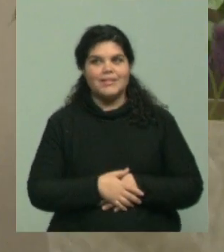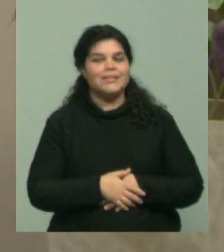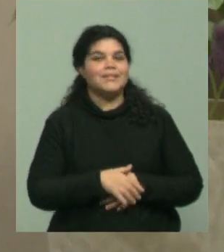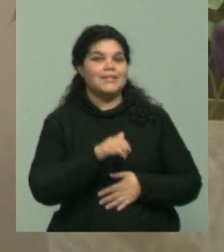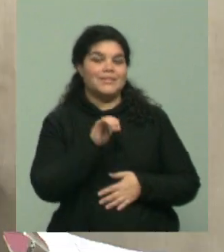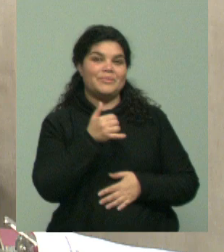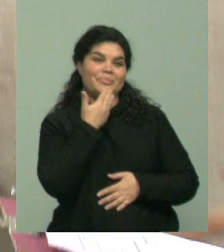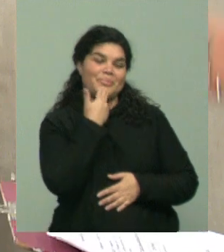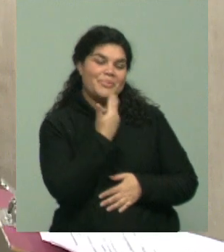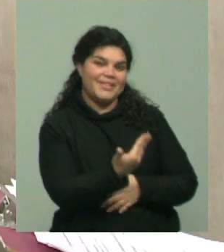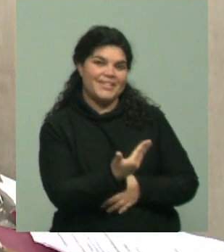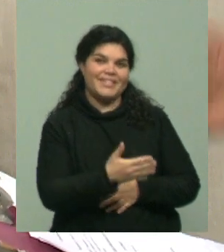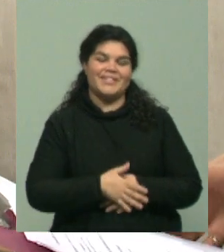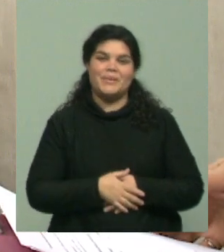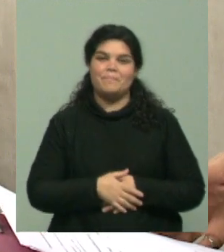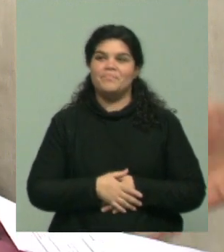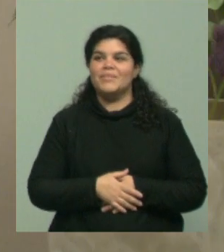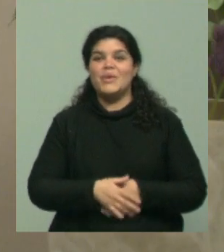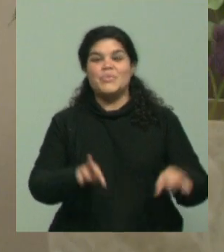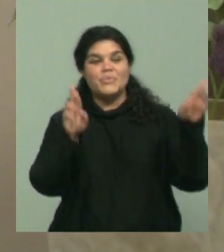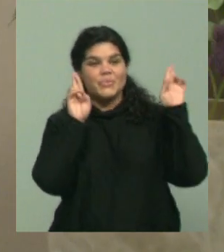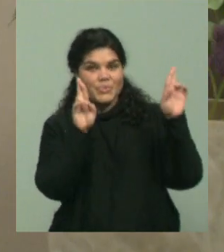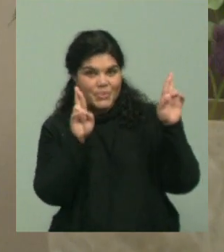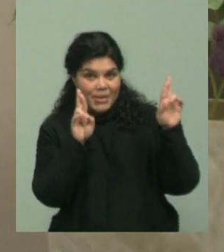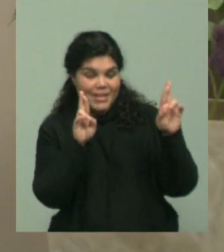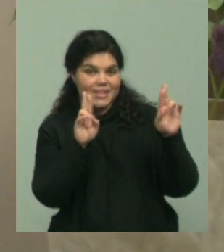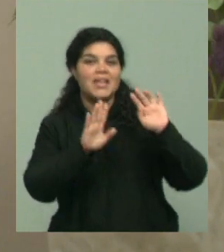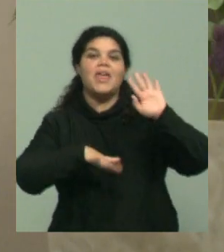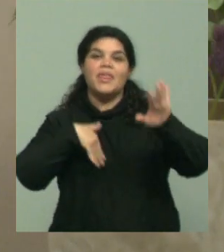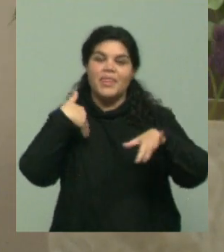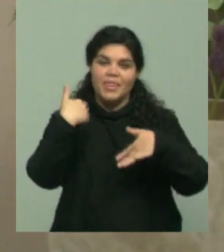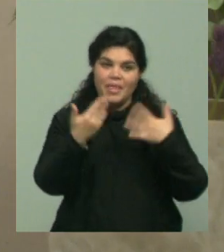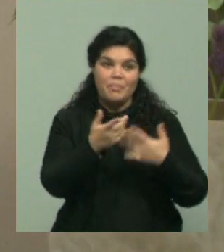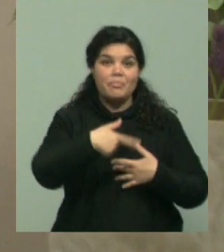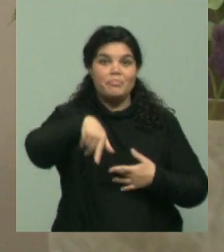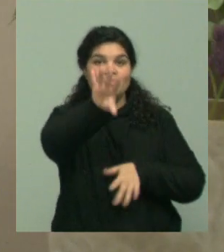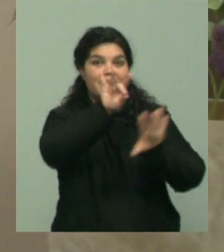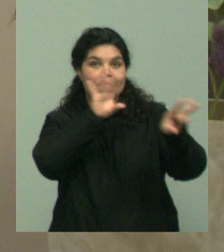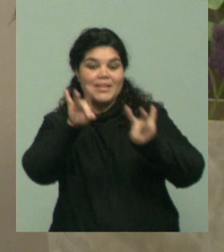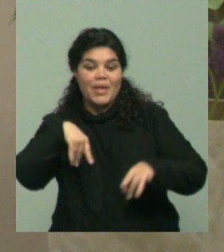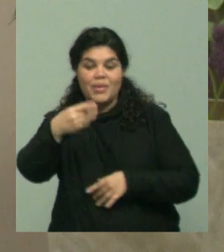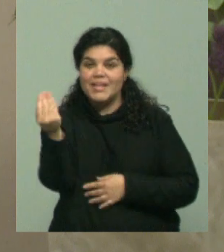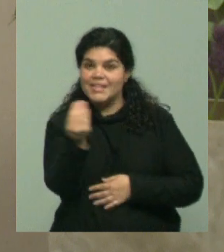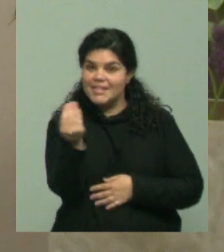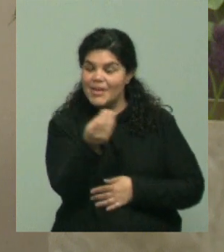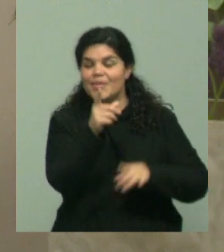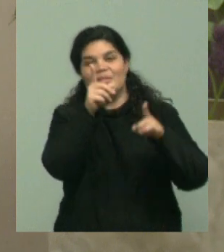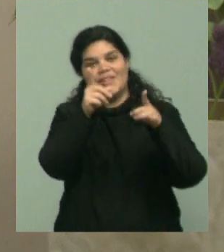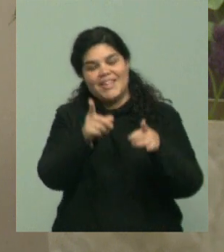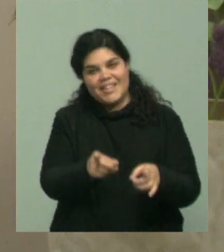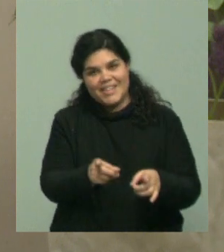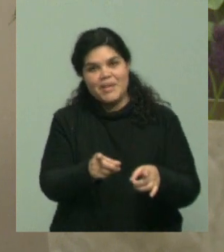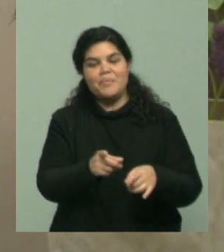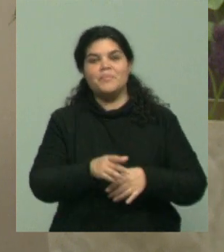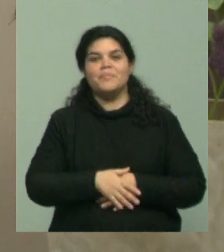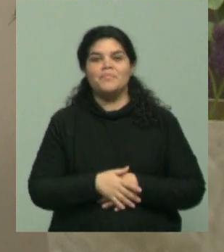muchísimas gracias. Bueno, gracias. Éxitos a vos. En esta meditación y bueno, ya están ustedes invitados, no solamente para lo que va a suceder el sábado, sino también para sumarse, por supuesto,